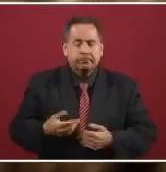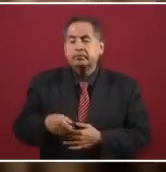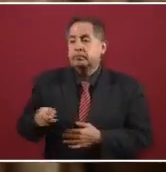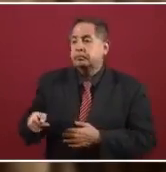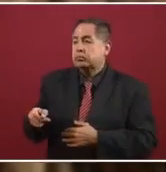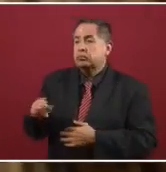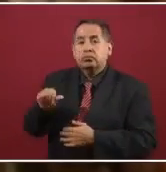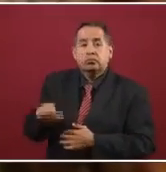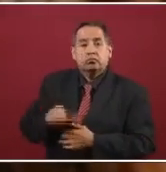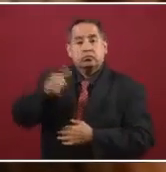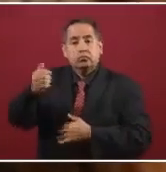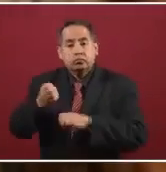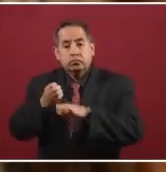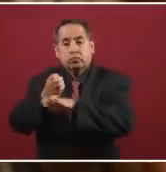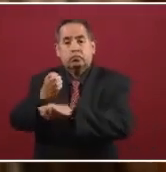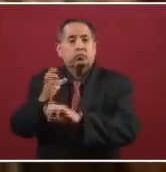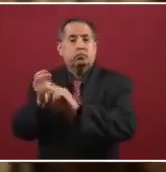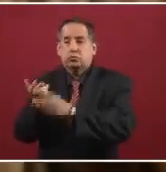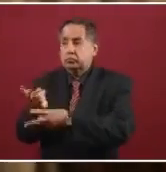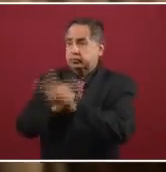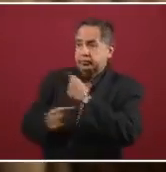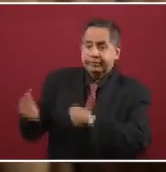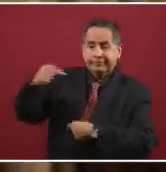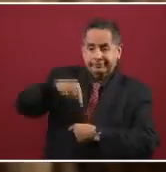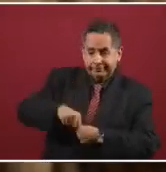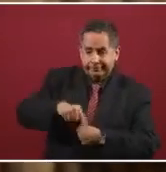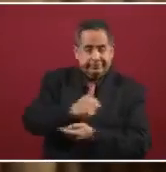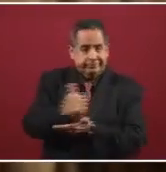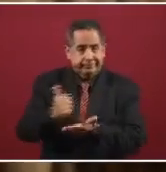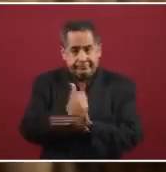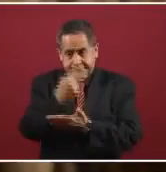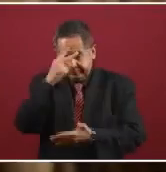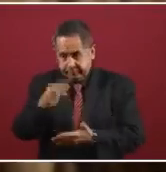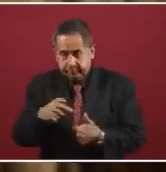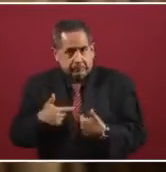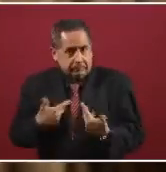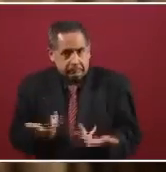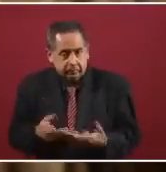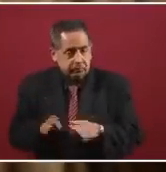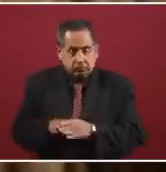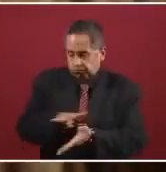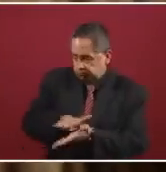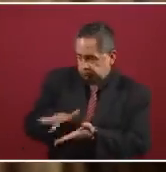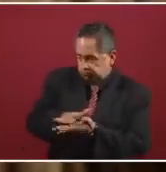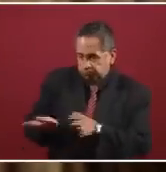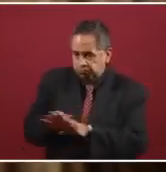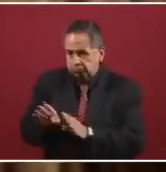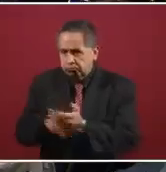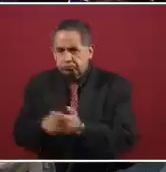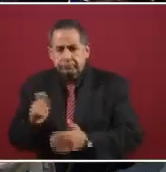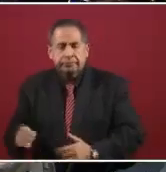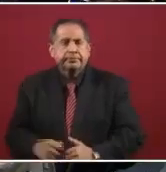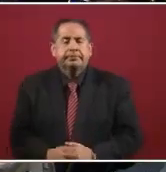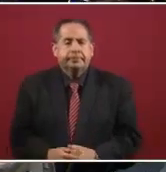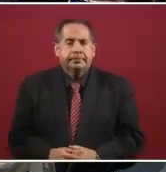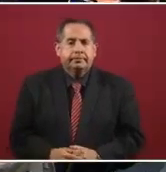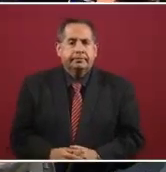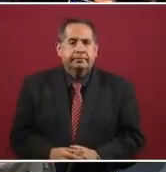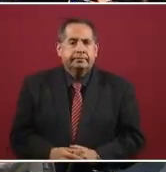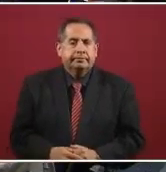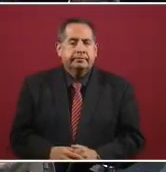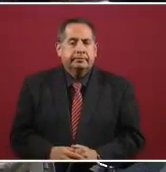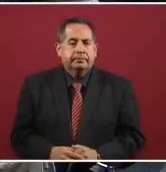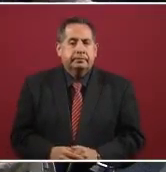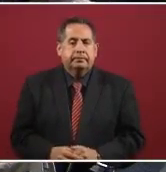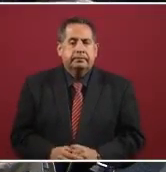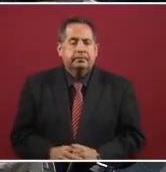otros estados, a la propia Ciudad de México? ¿A ellos de qué manera los va a apoyar el gobierno en cuanto a trabajo? Ya